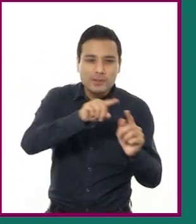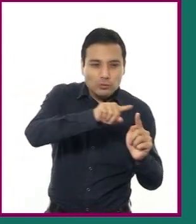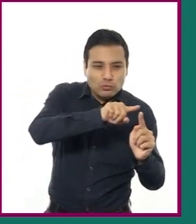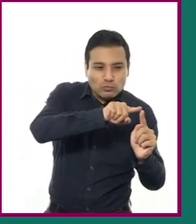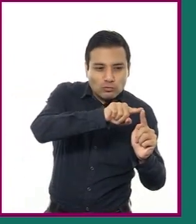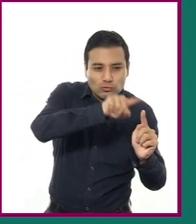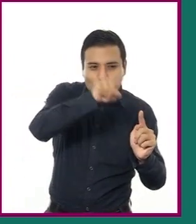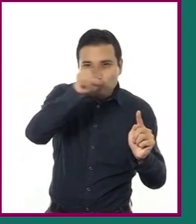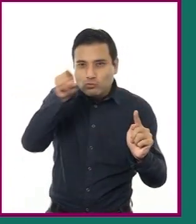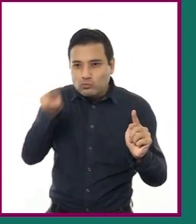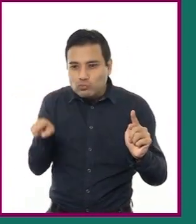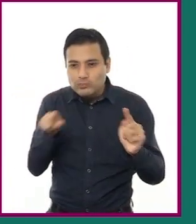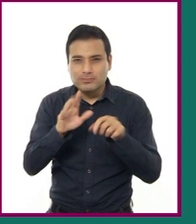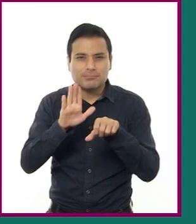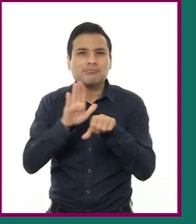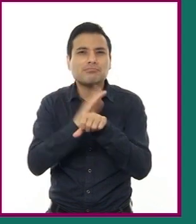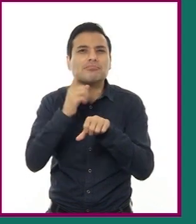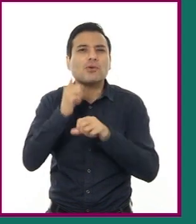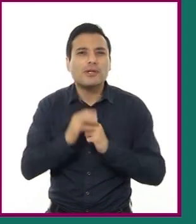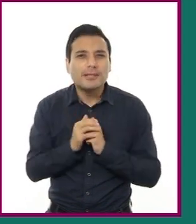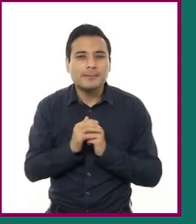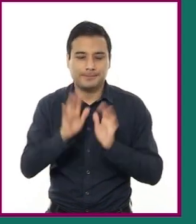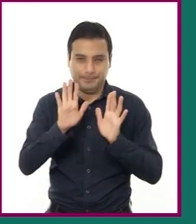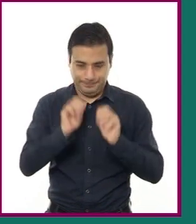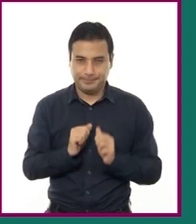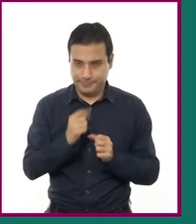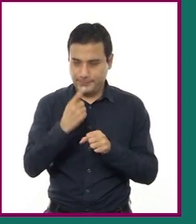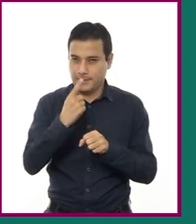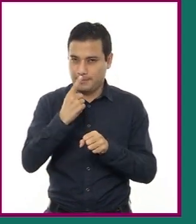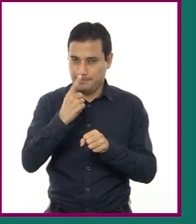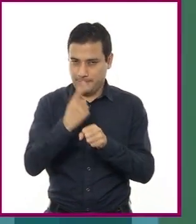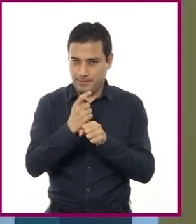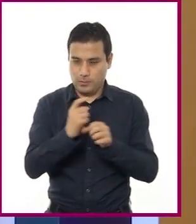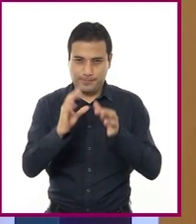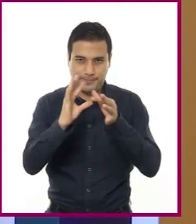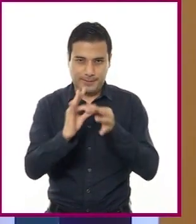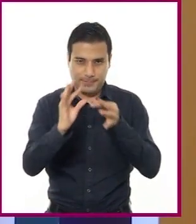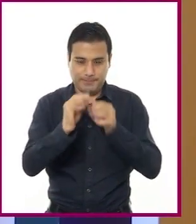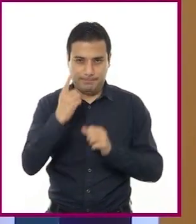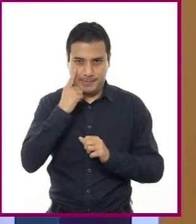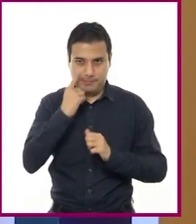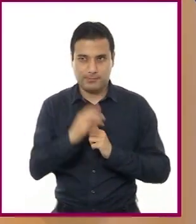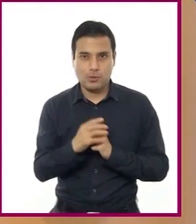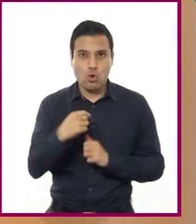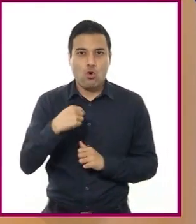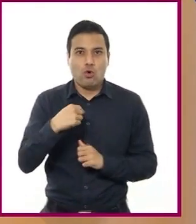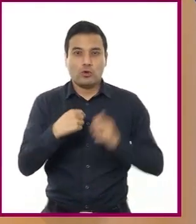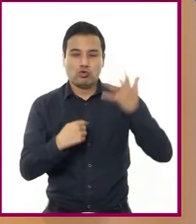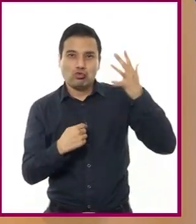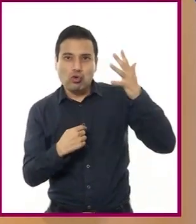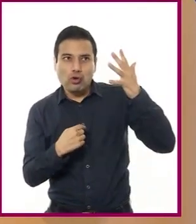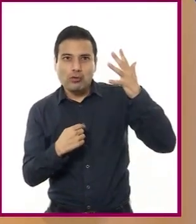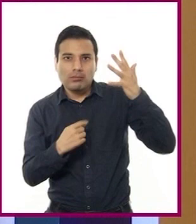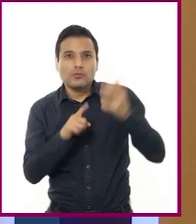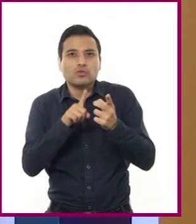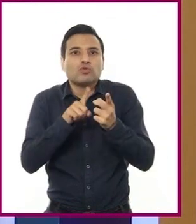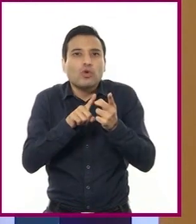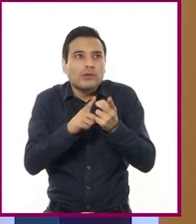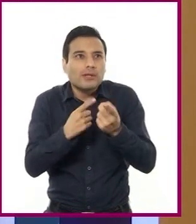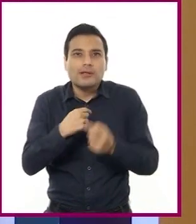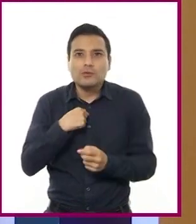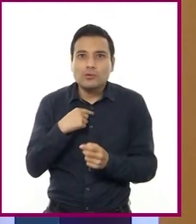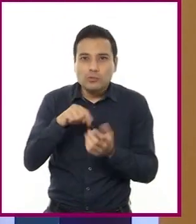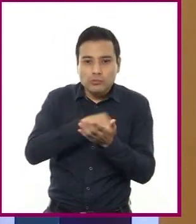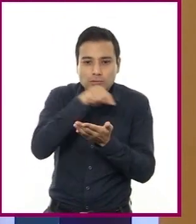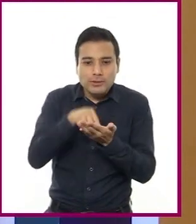Para explicar eso, primero vamos a analizar cómo es nuestra posición con respecto al Sol y el ángulo con el que nos